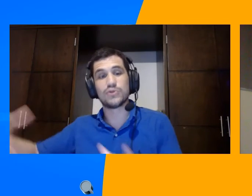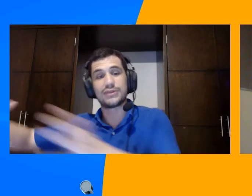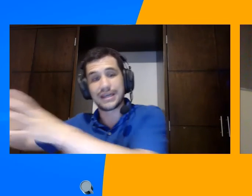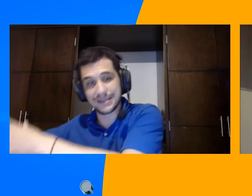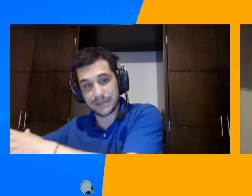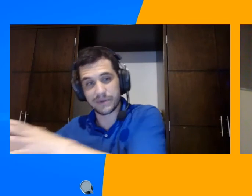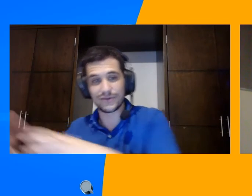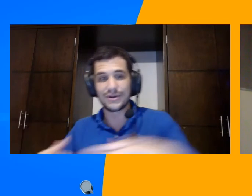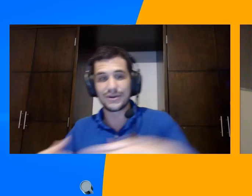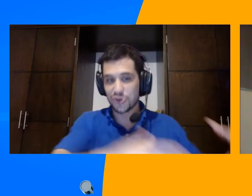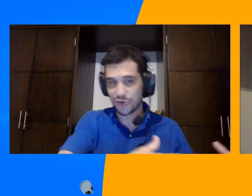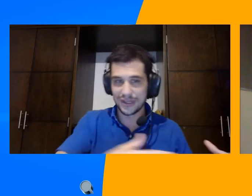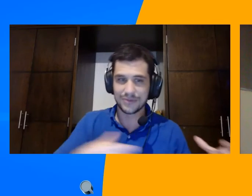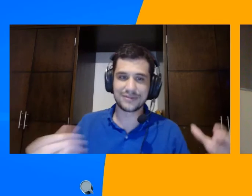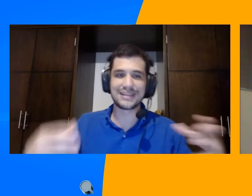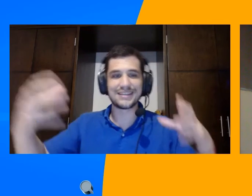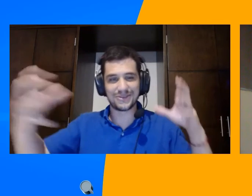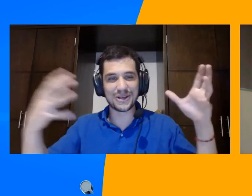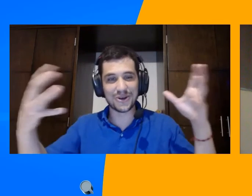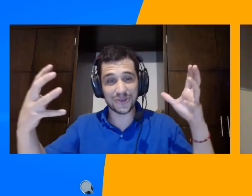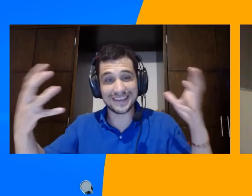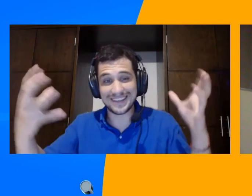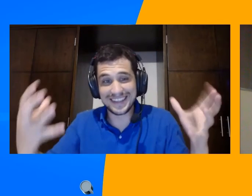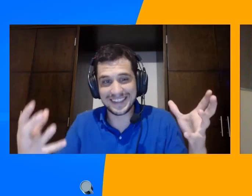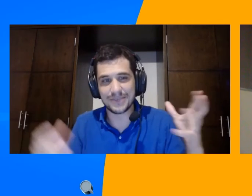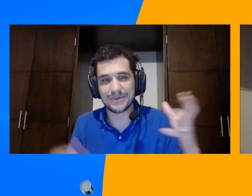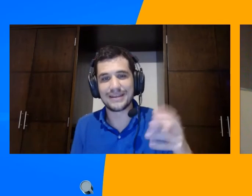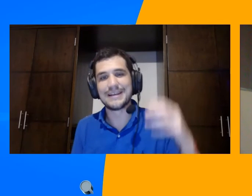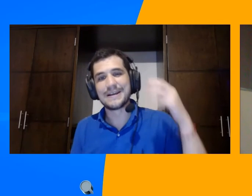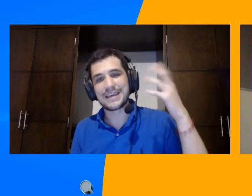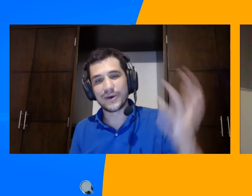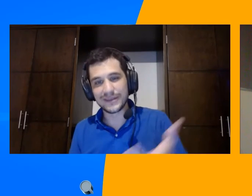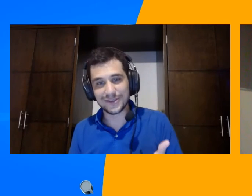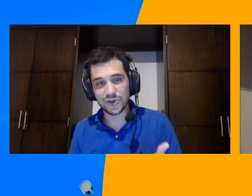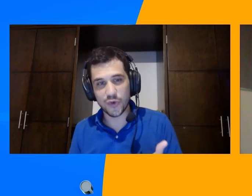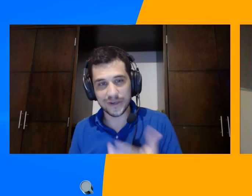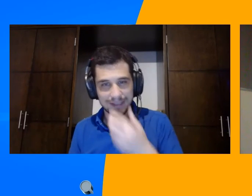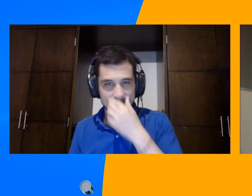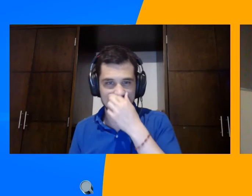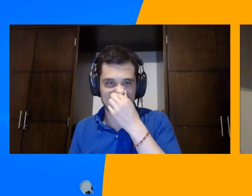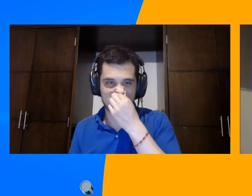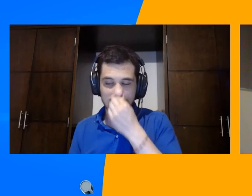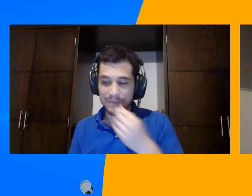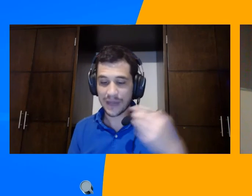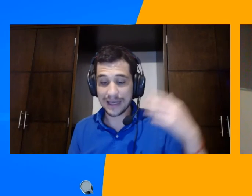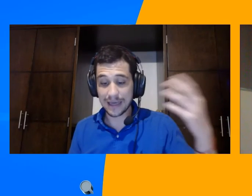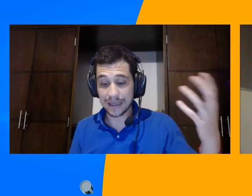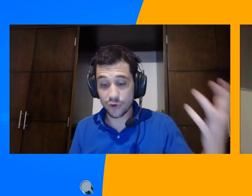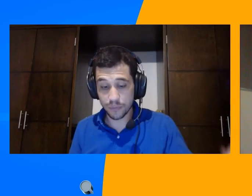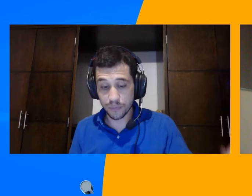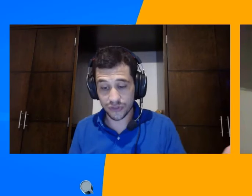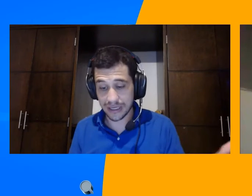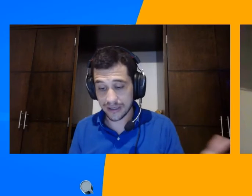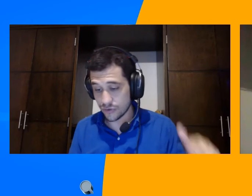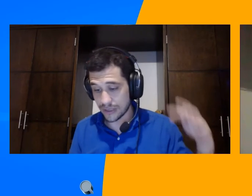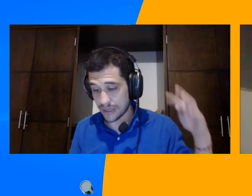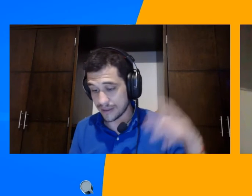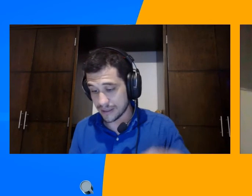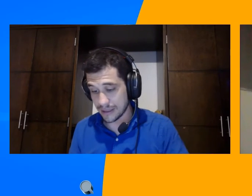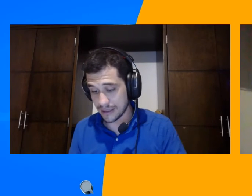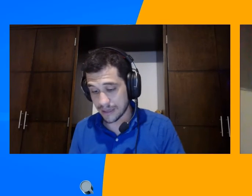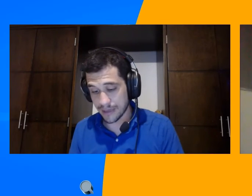montaña es la persona y yo soy la montaña. Es una cosa distintísima que a veces nos cuesta entender, ¿no? Hay grupos sociales,